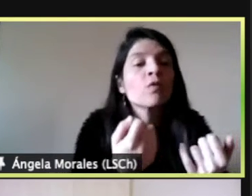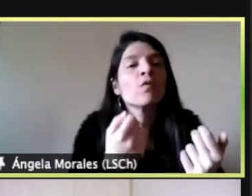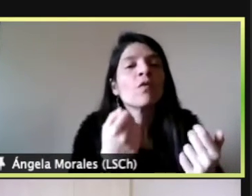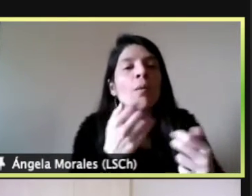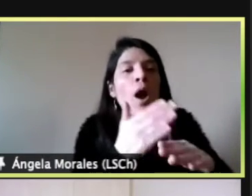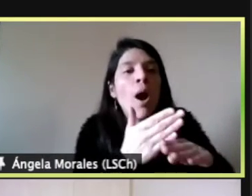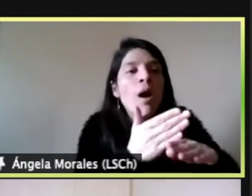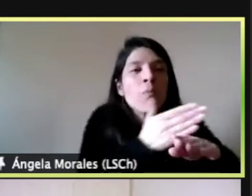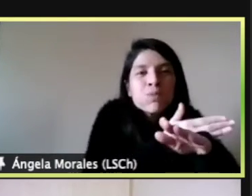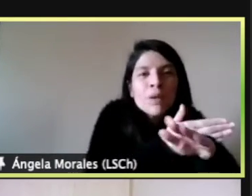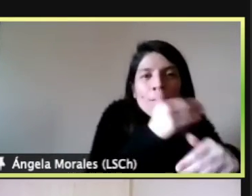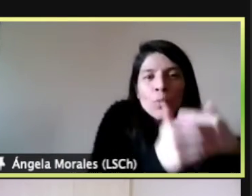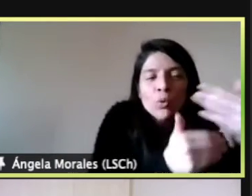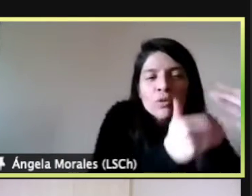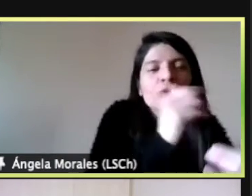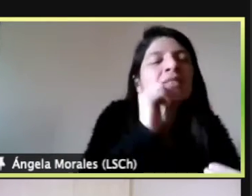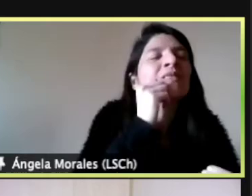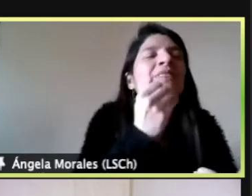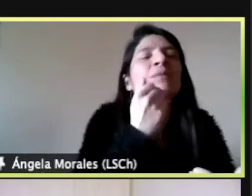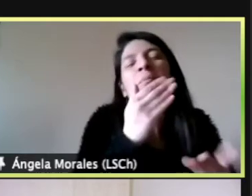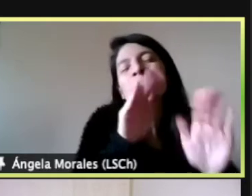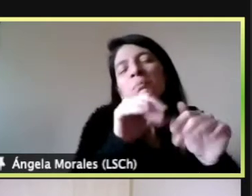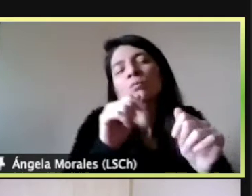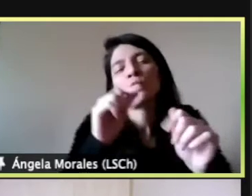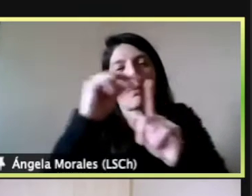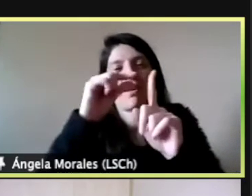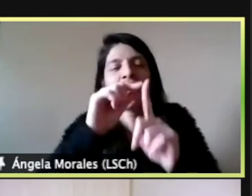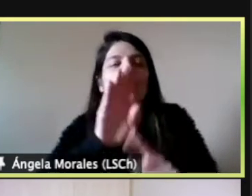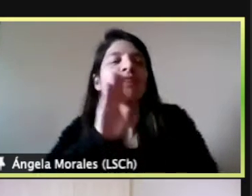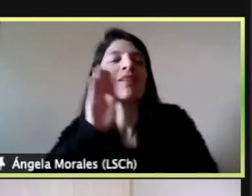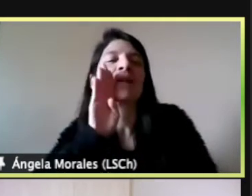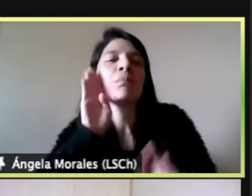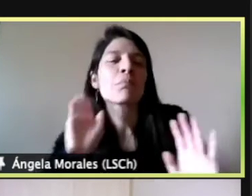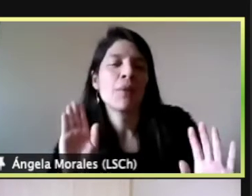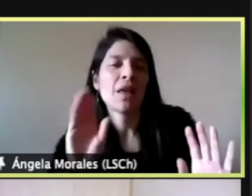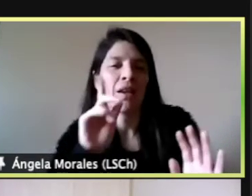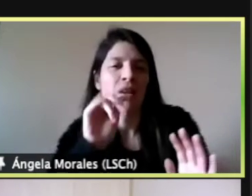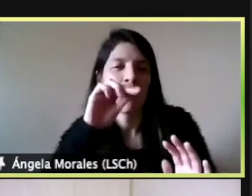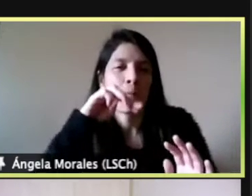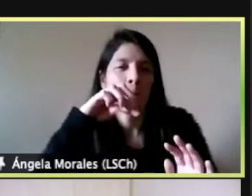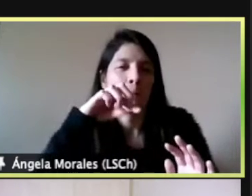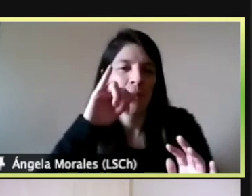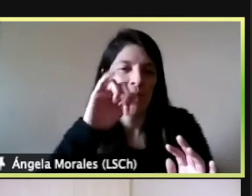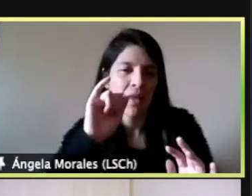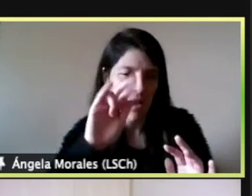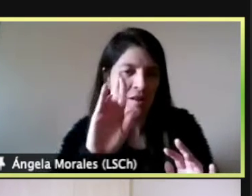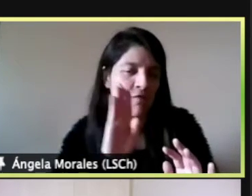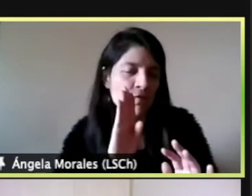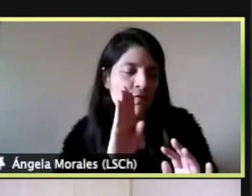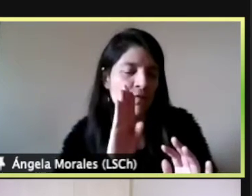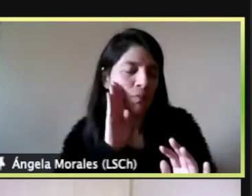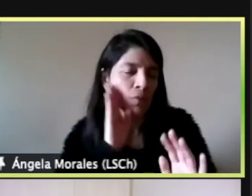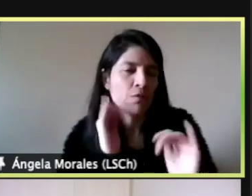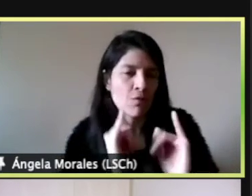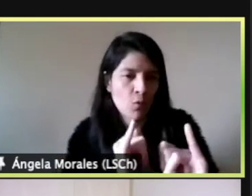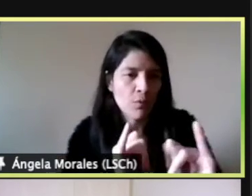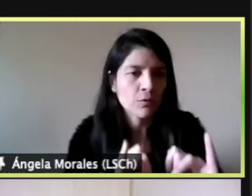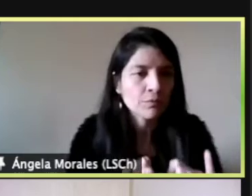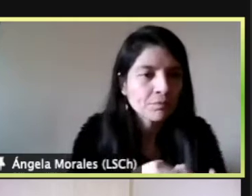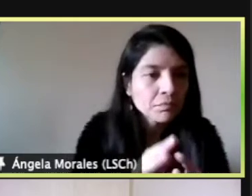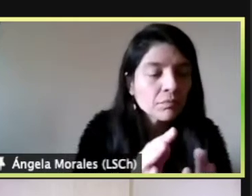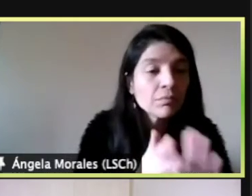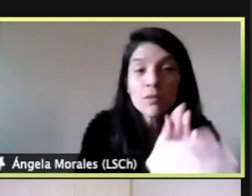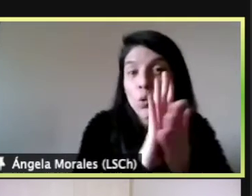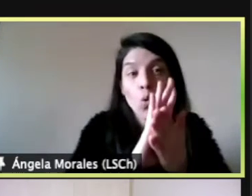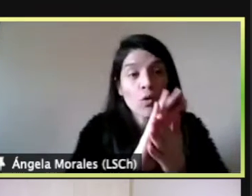llama limpiarla, ¿ya? Bien, vamos a seleccionar todo hacia abajo. Yo podría ir arrastrando cada uno de